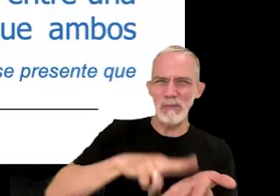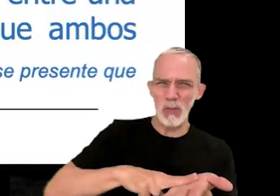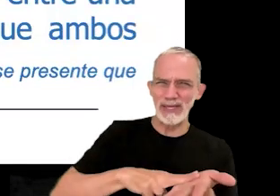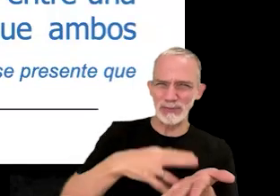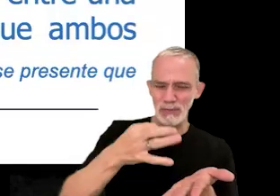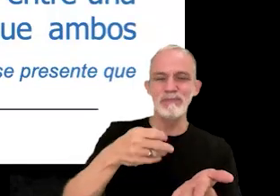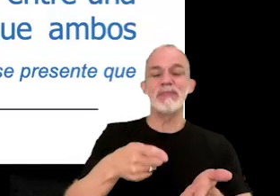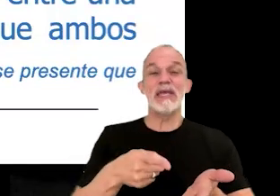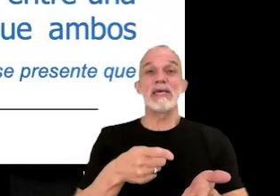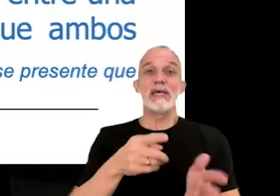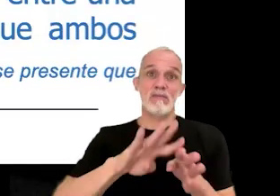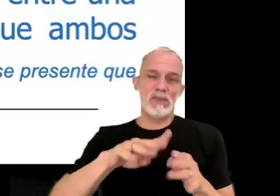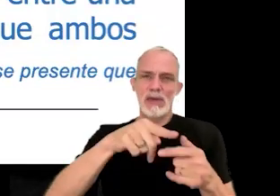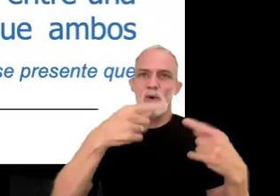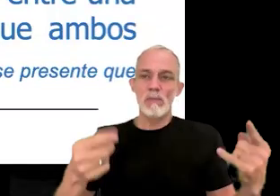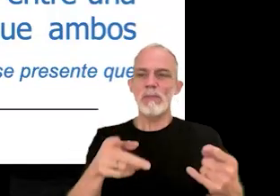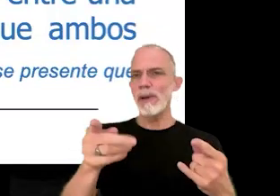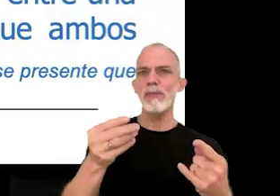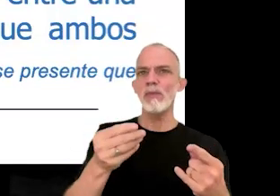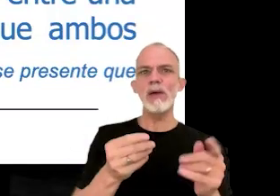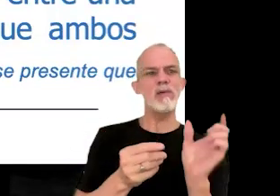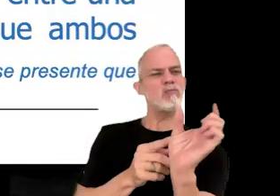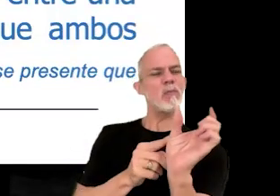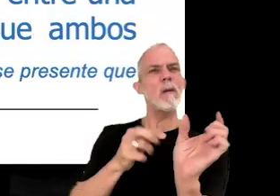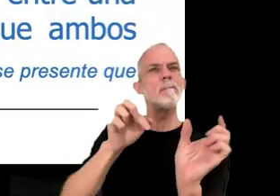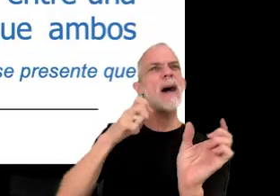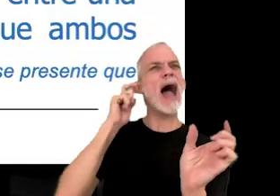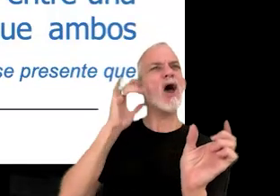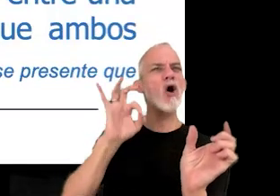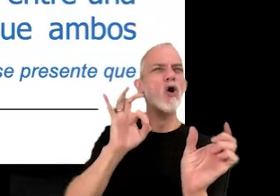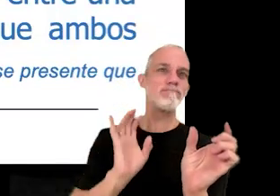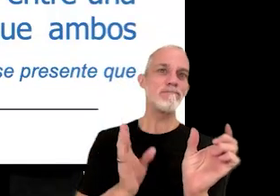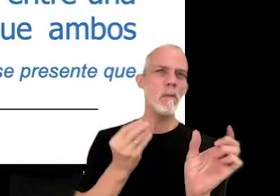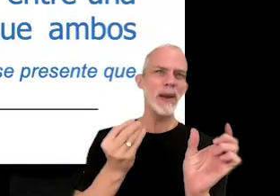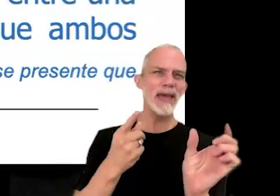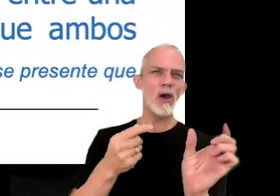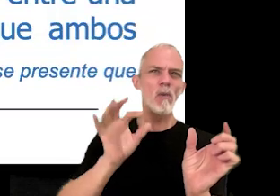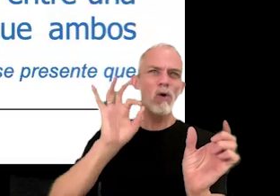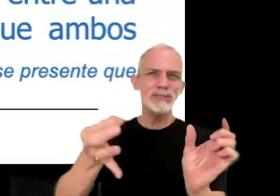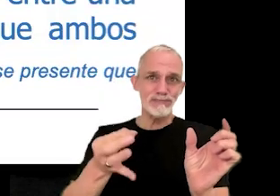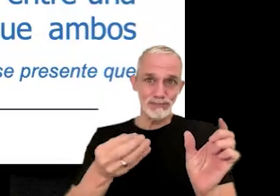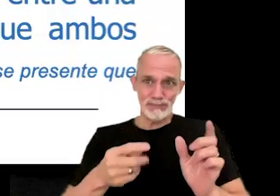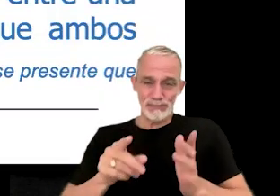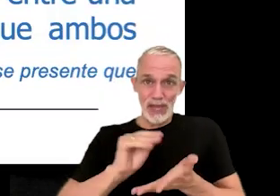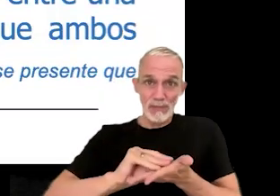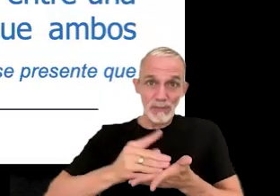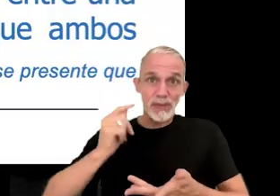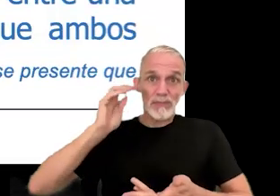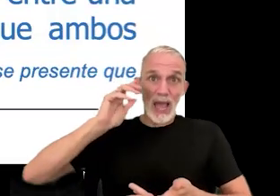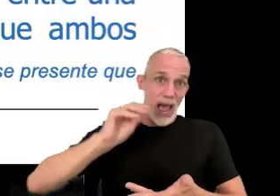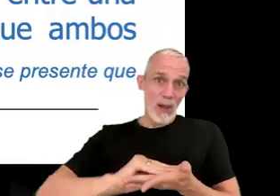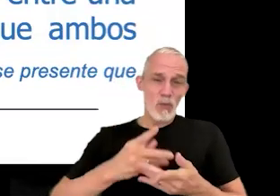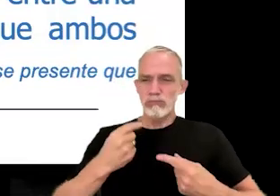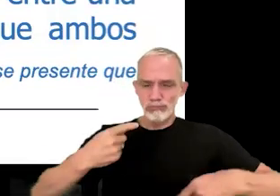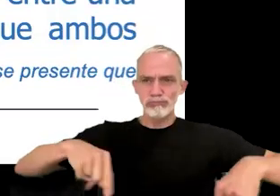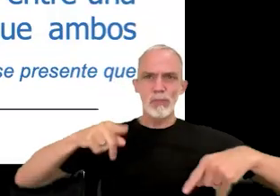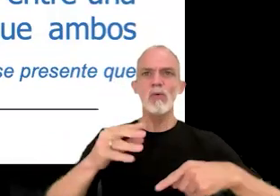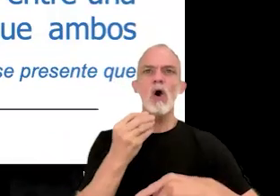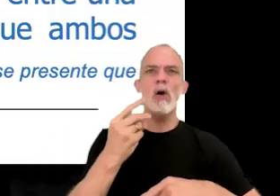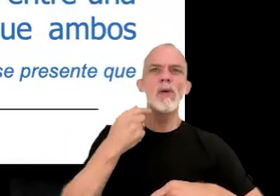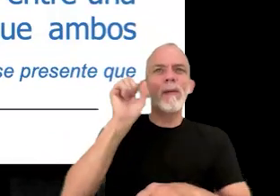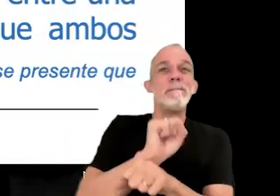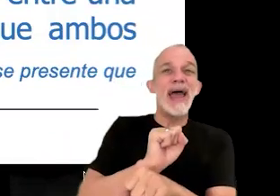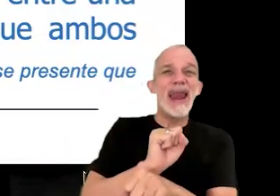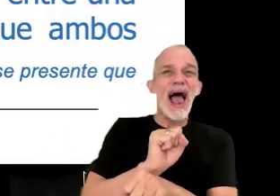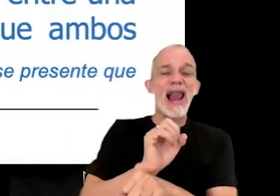la posibilidad de atribuir a la expresión que el legislador empleó para identificar aquel elemento normativo y central del tipo penal